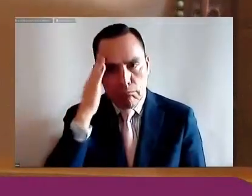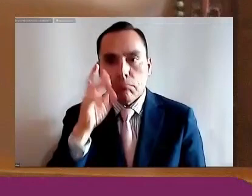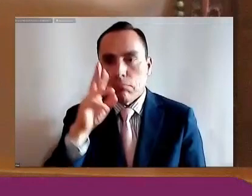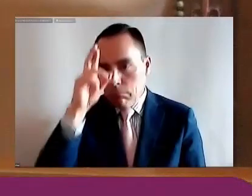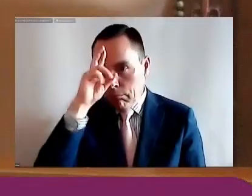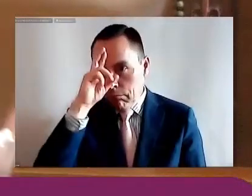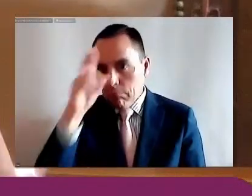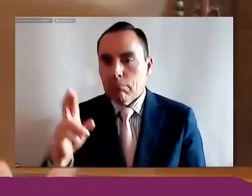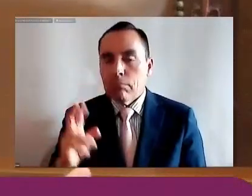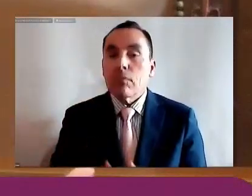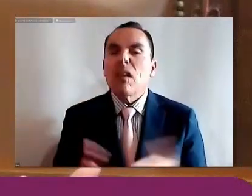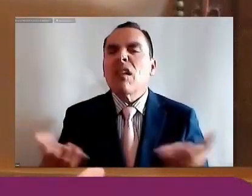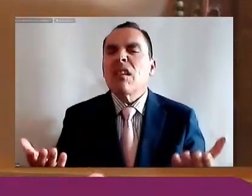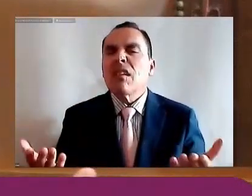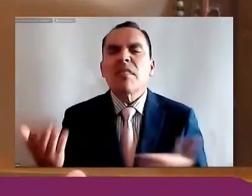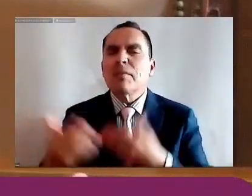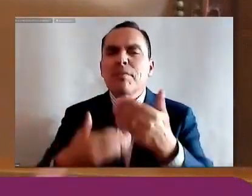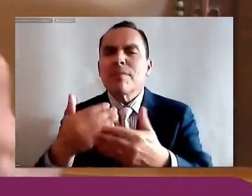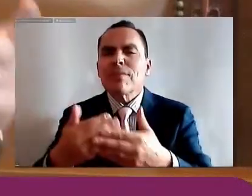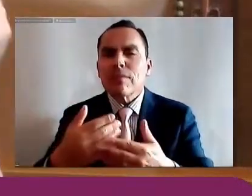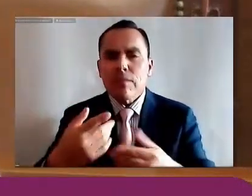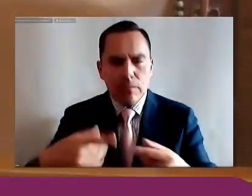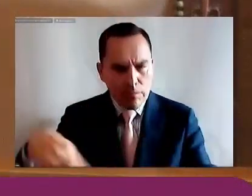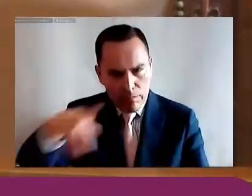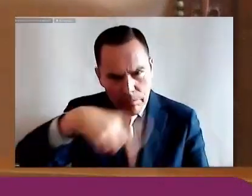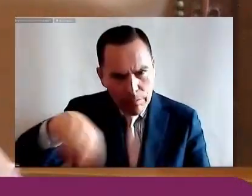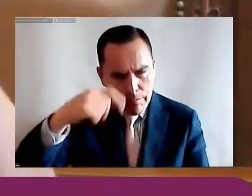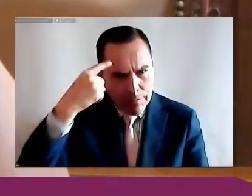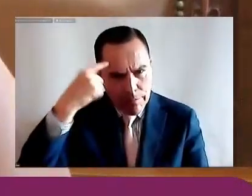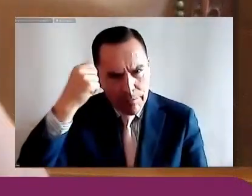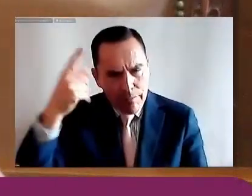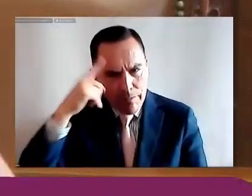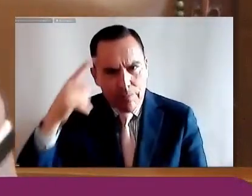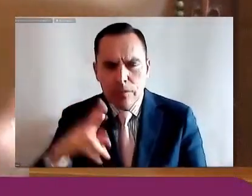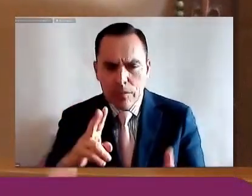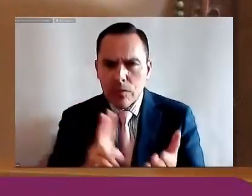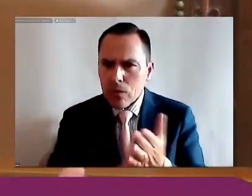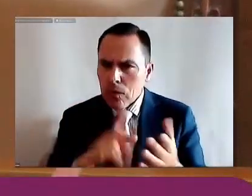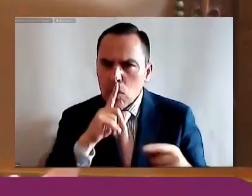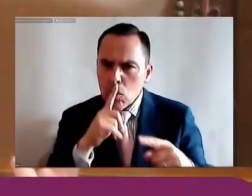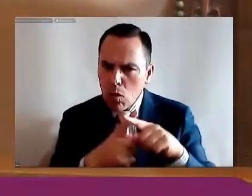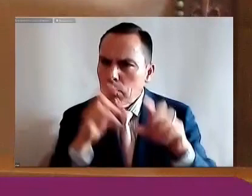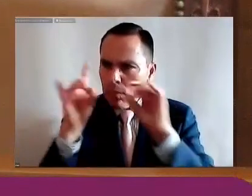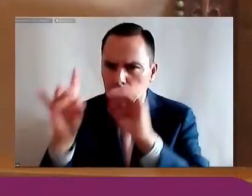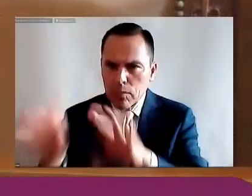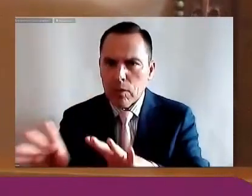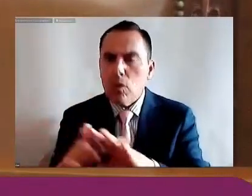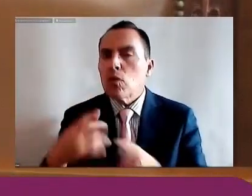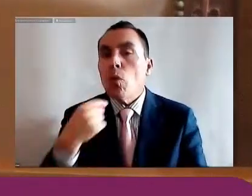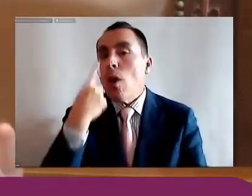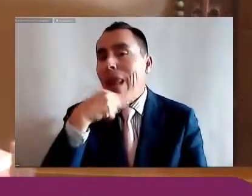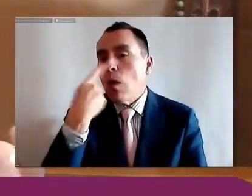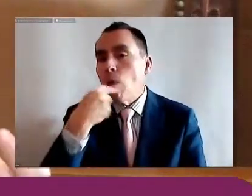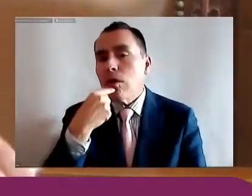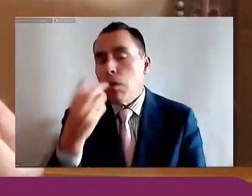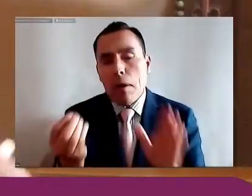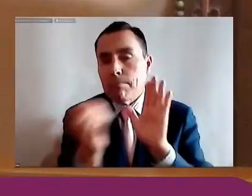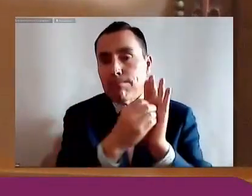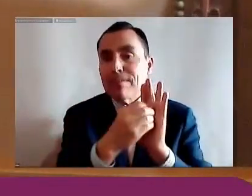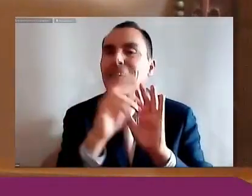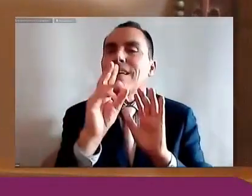proyecto que no pretende cambiar el estándar, sino que solamente cambiarle el nombre, porque es una cuestión de lenguaje, ¿verdad? Que eso abre la pregunta